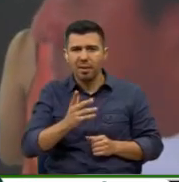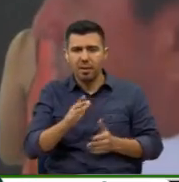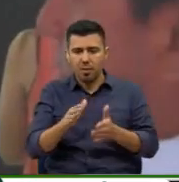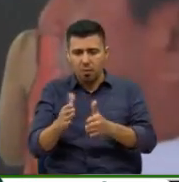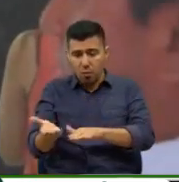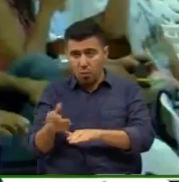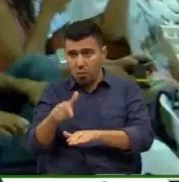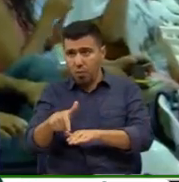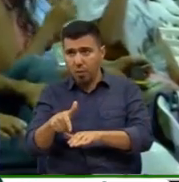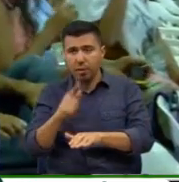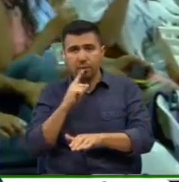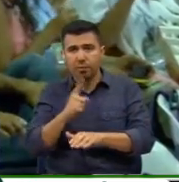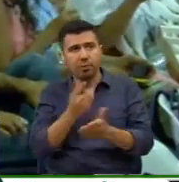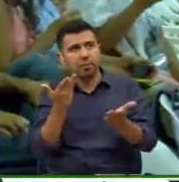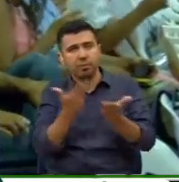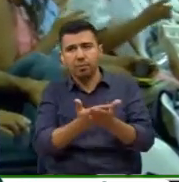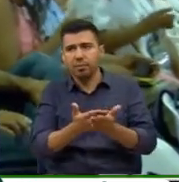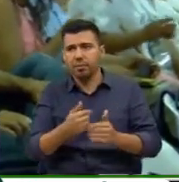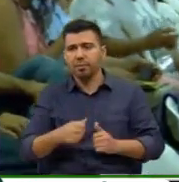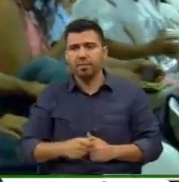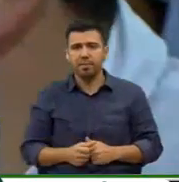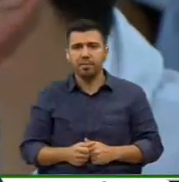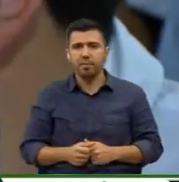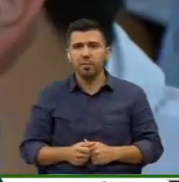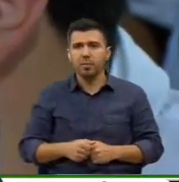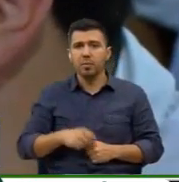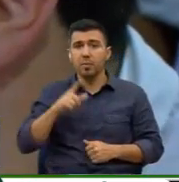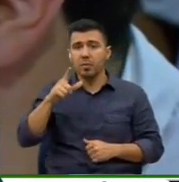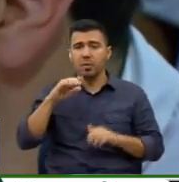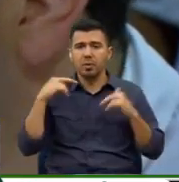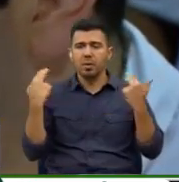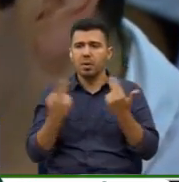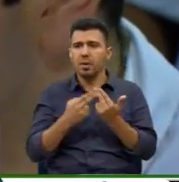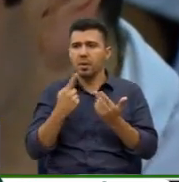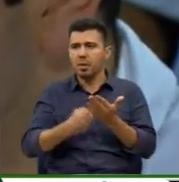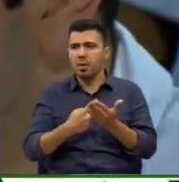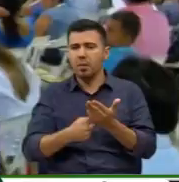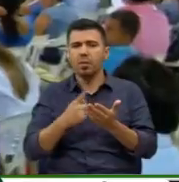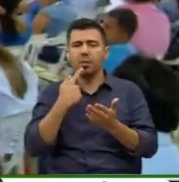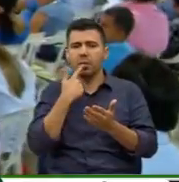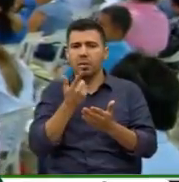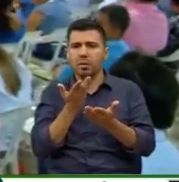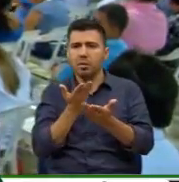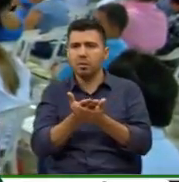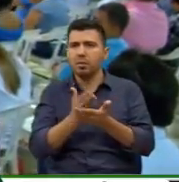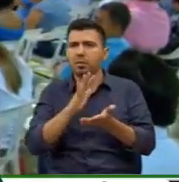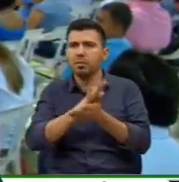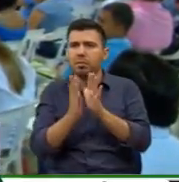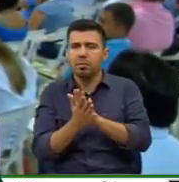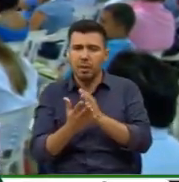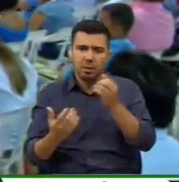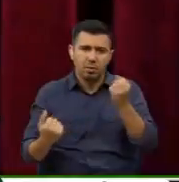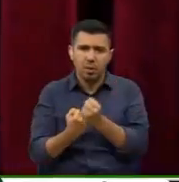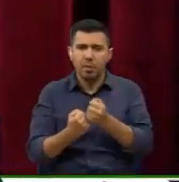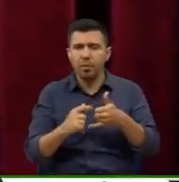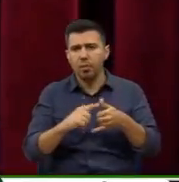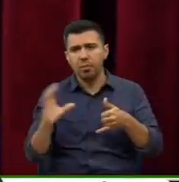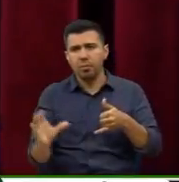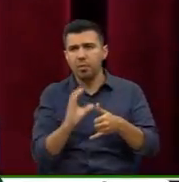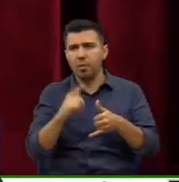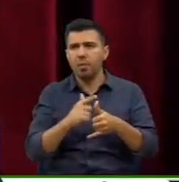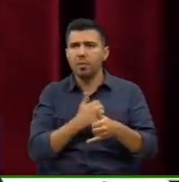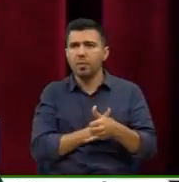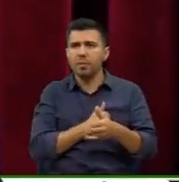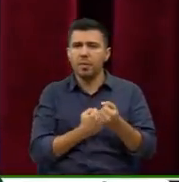que reclaman. Por su parte, los voceros de la Cumbre de Paz pidieron a los colombianos apoyar todos los esfuerzos de paz y no los